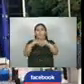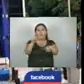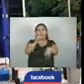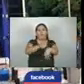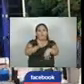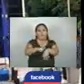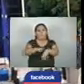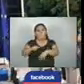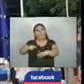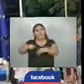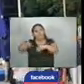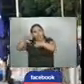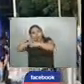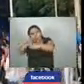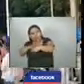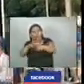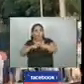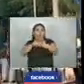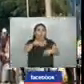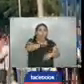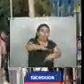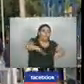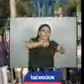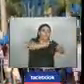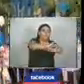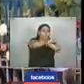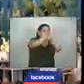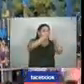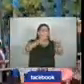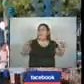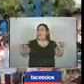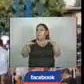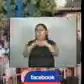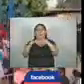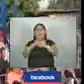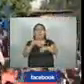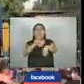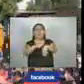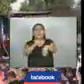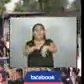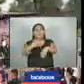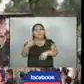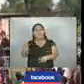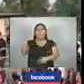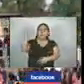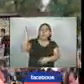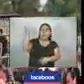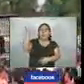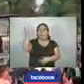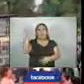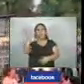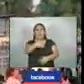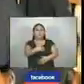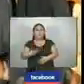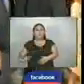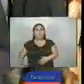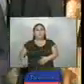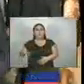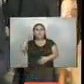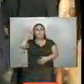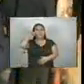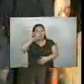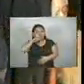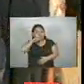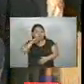municipio de Apopa y San Luis Talpa en el departamento de la paz. Durante su intervención, el presidente de la república hizo